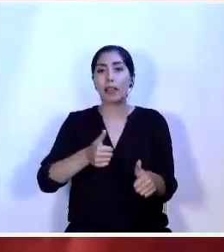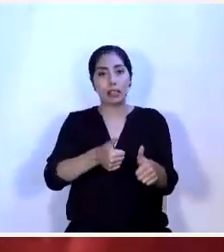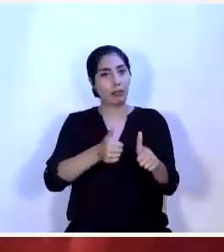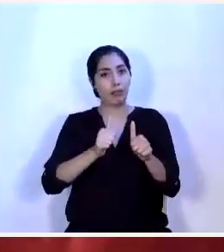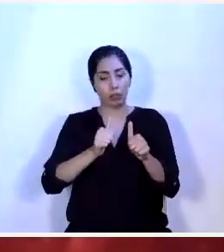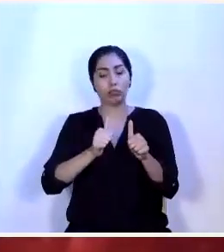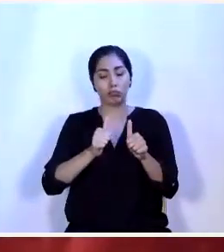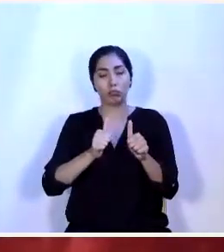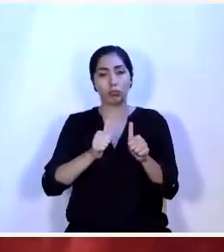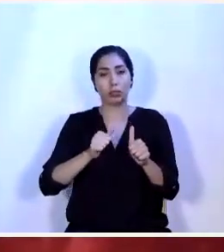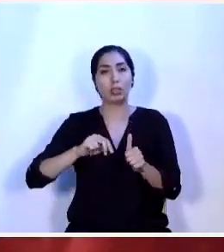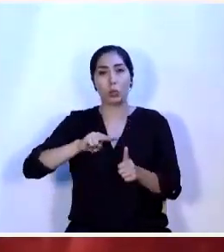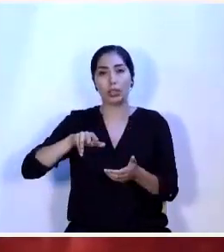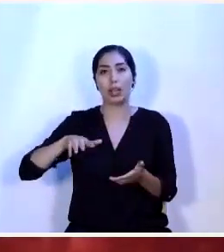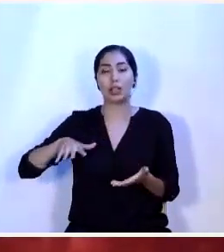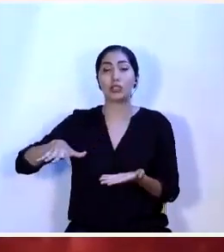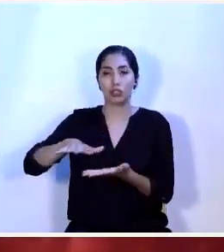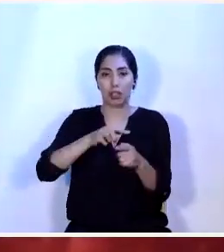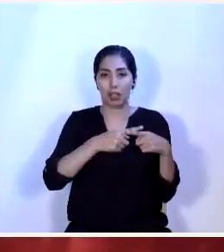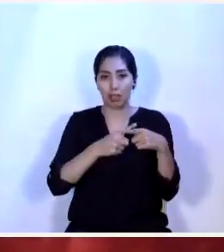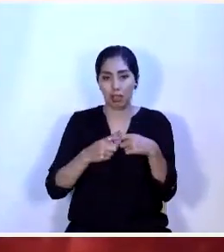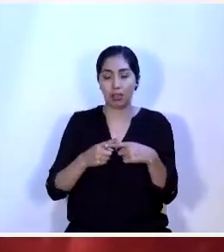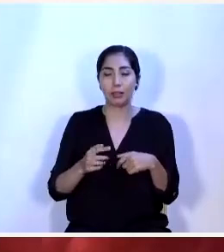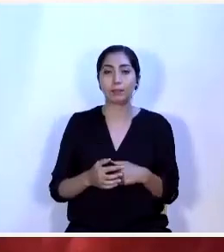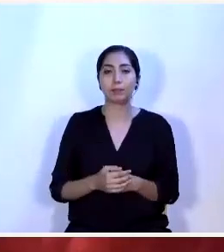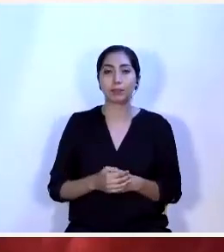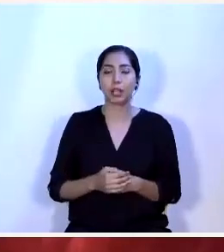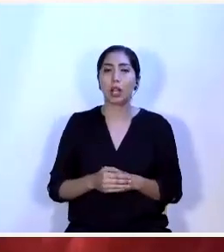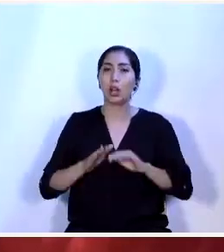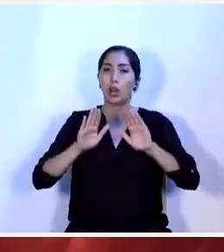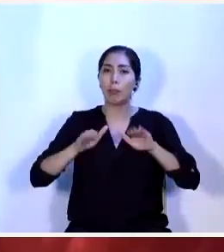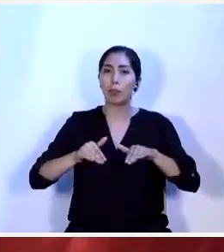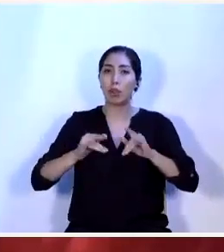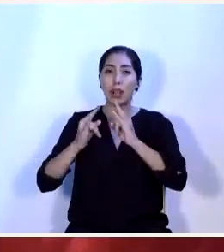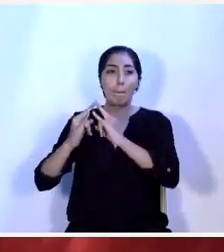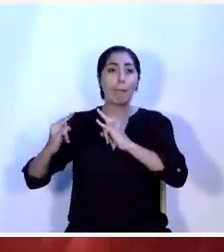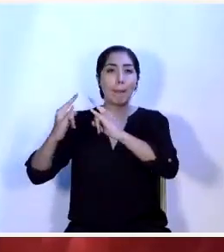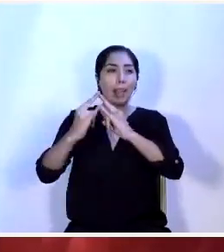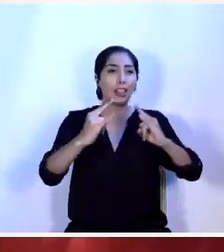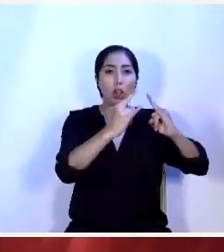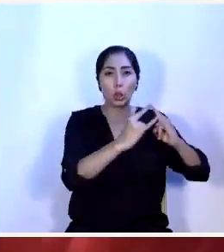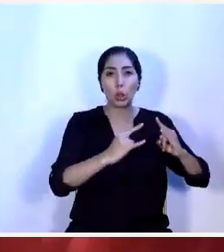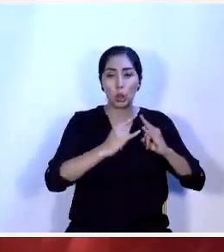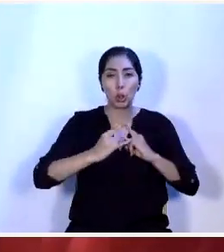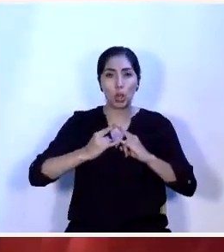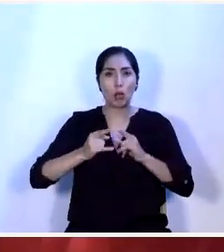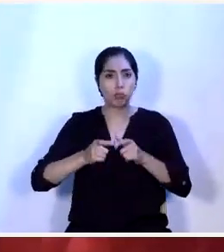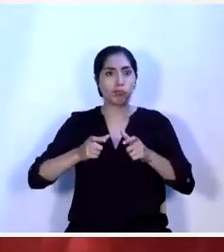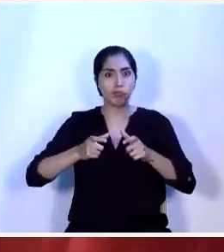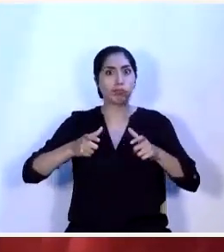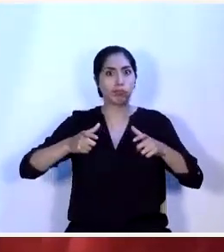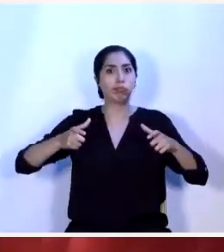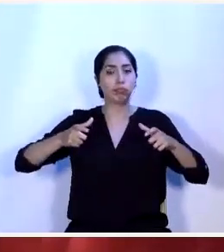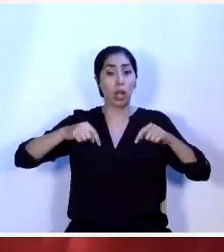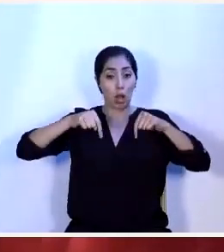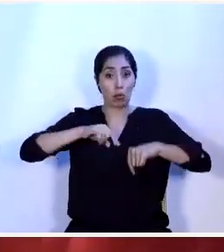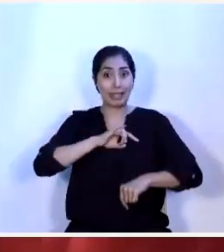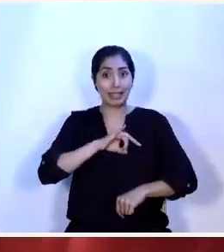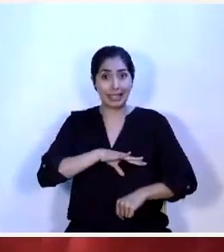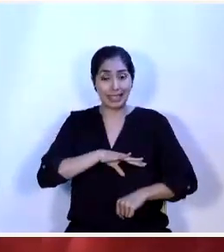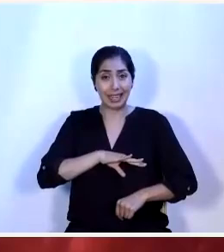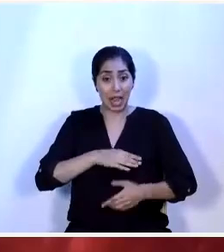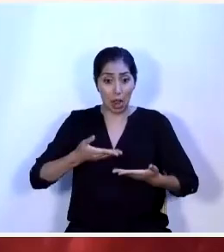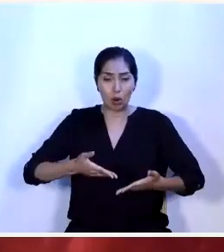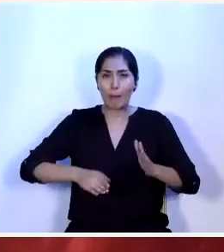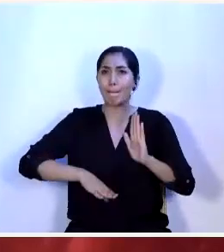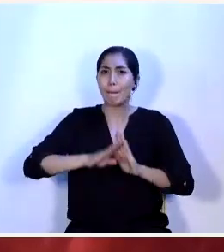sociedad. Lo mismo ocurre con el aumento de campamentos. Hoy día en Chile estamos en el momento en que más campamentos